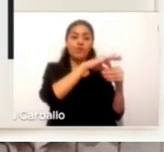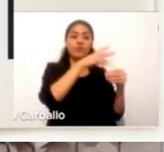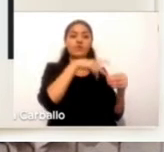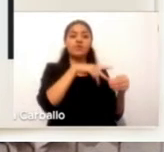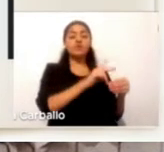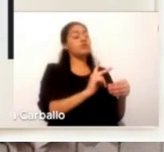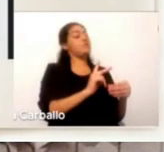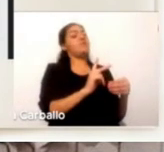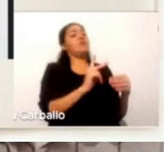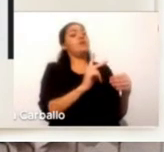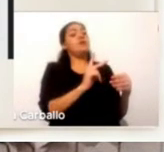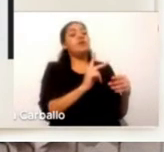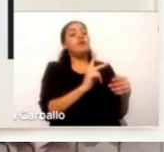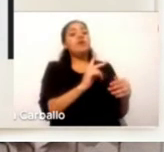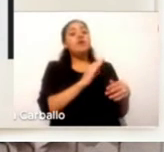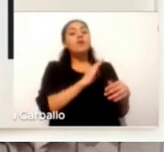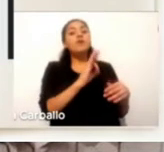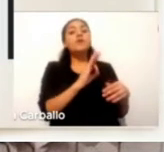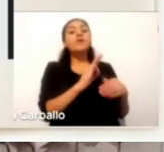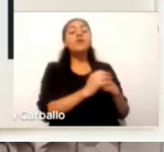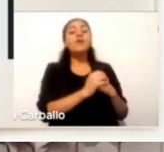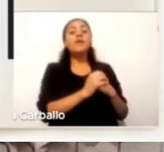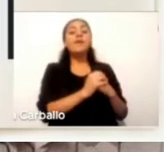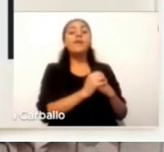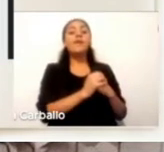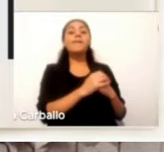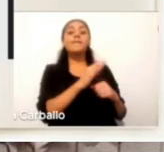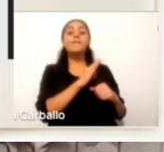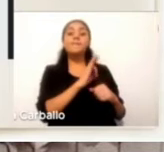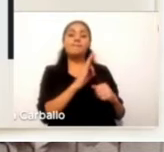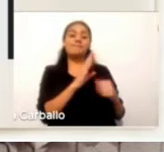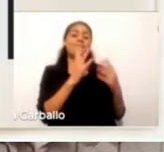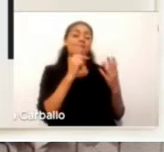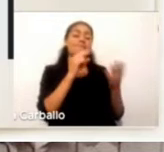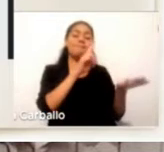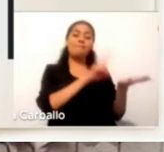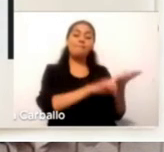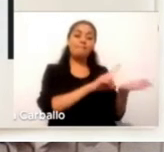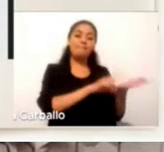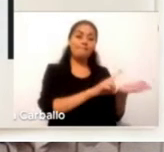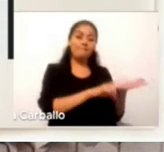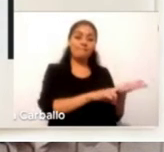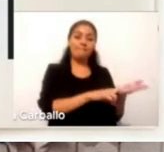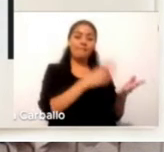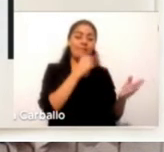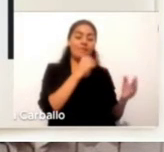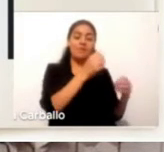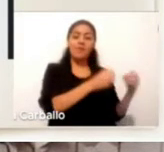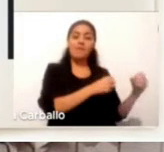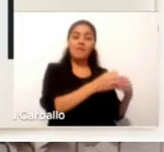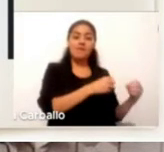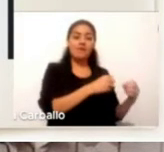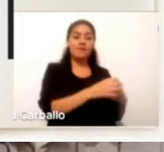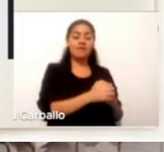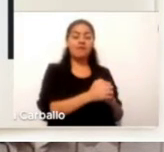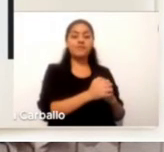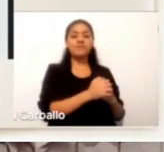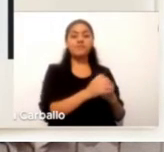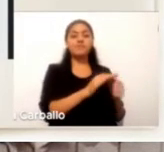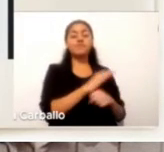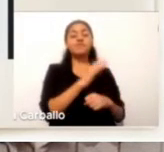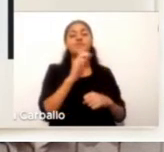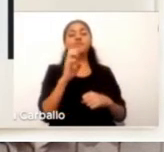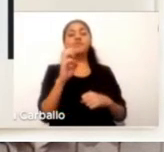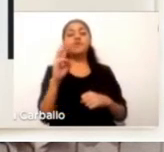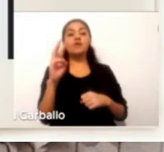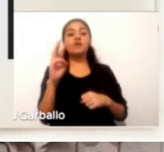frontal, de ahí que se proponga su inoperancia. Asimismo, en 298 casillas se propone declarar